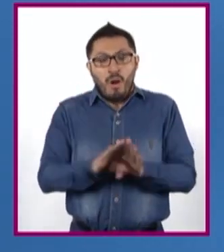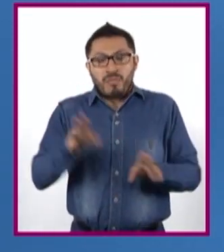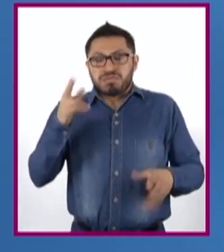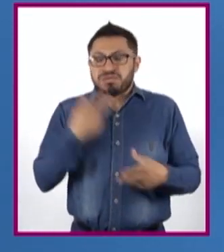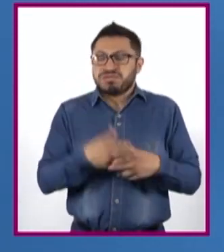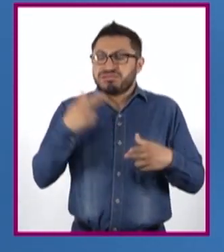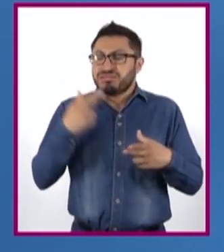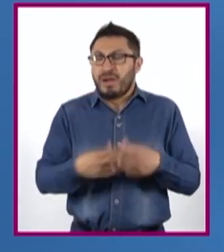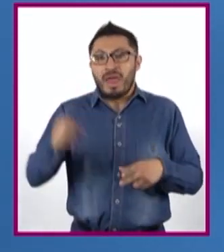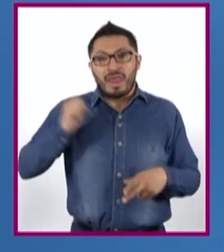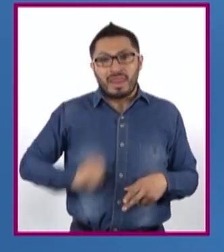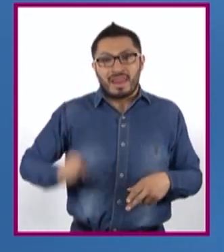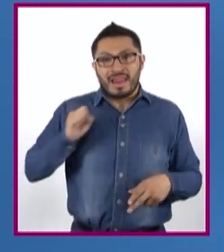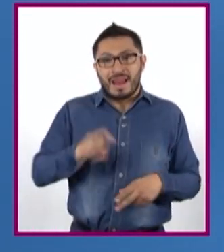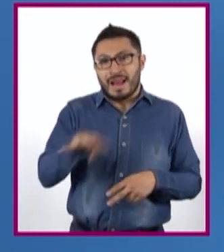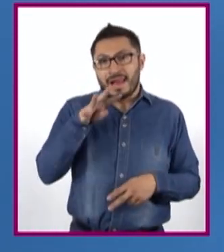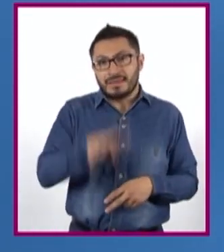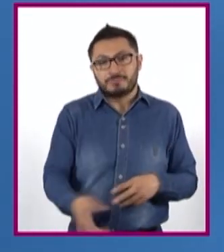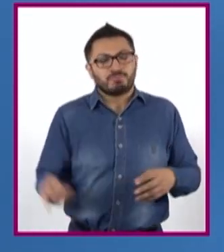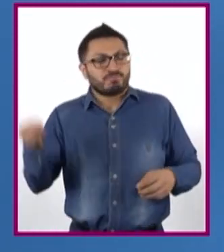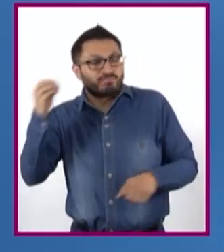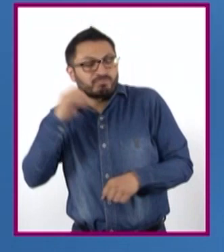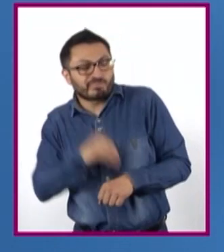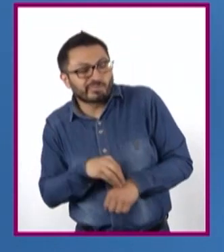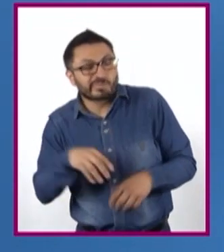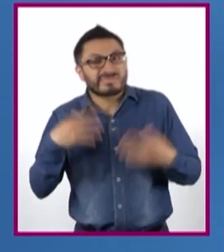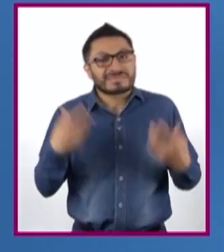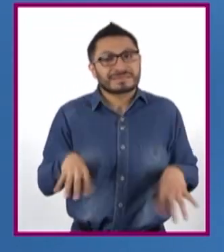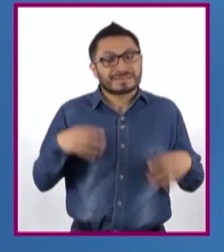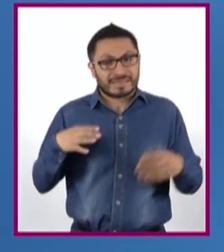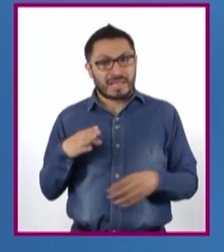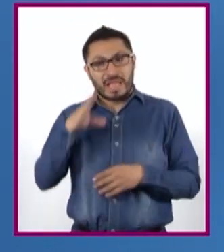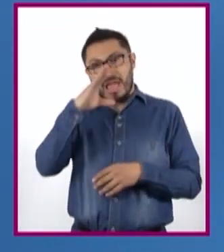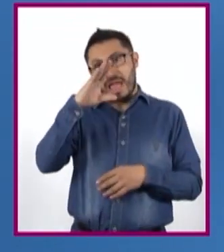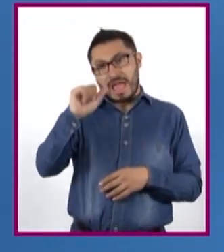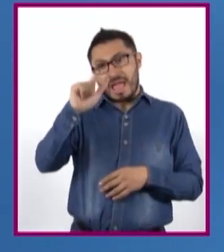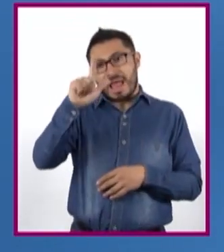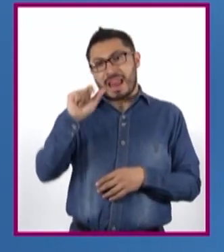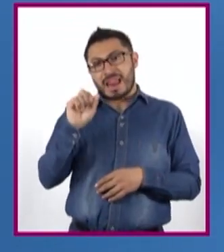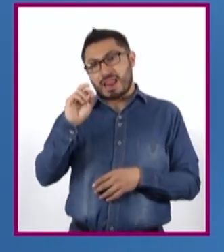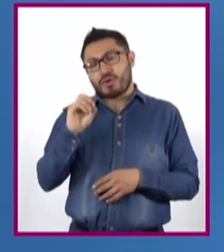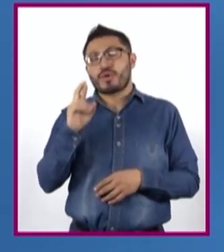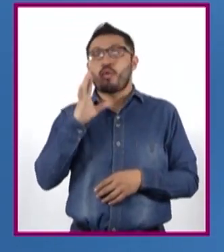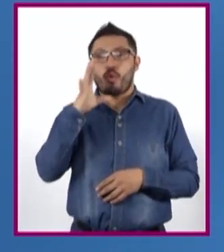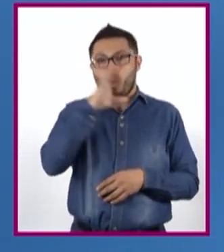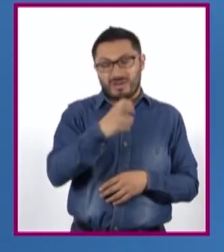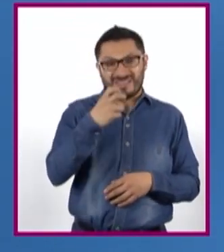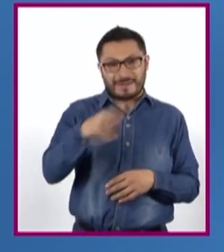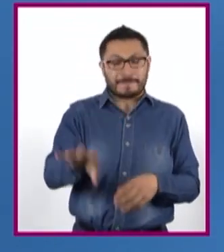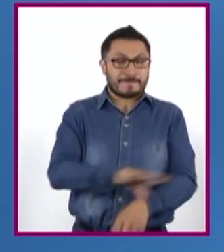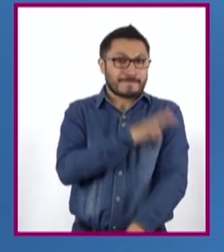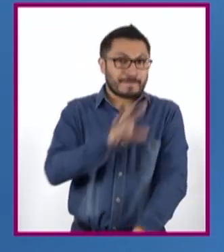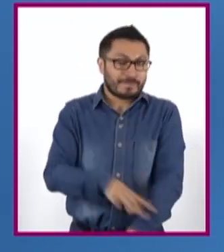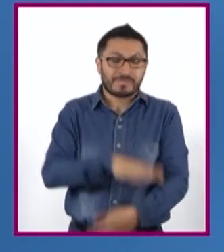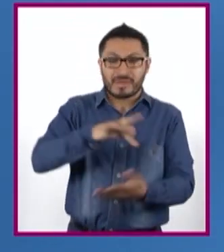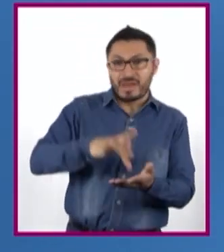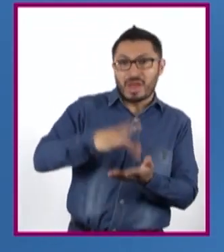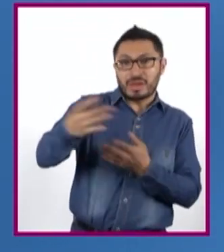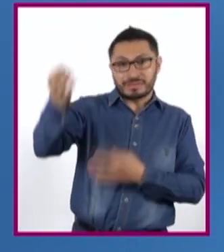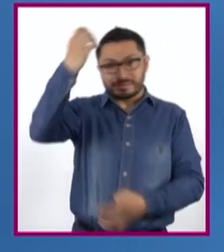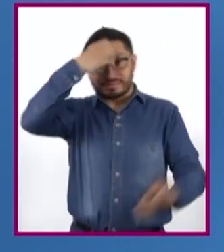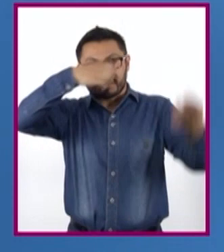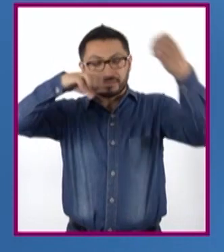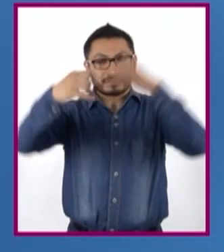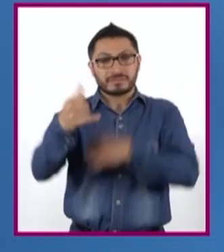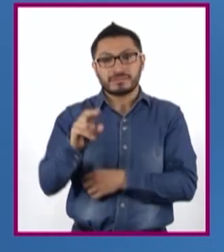siglo XIX que se logró establecer el hecho de que el calor es una forma de energía, gracias a los experimentos de Joule.